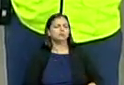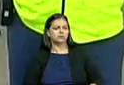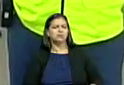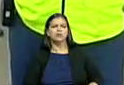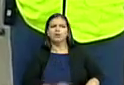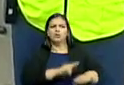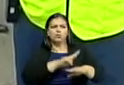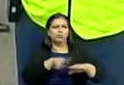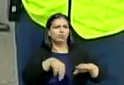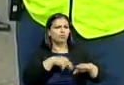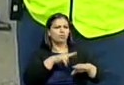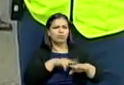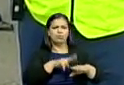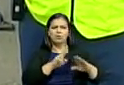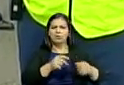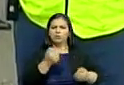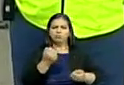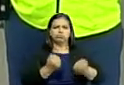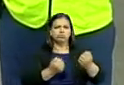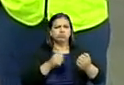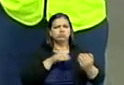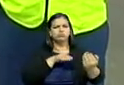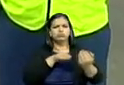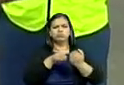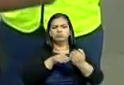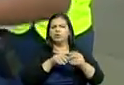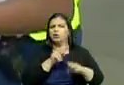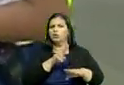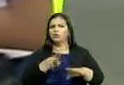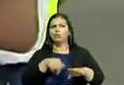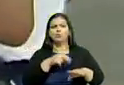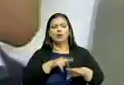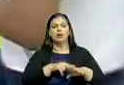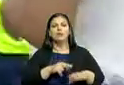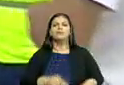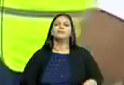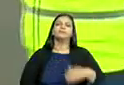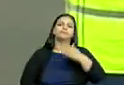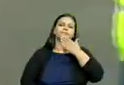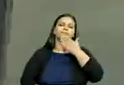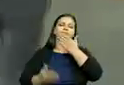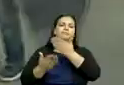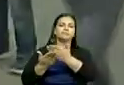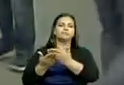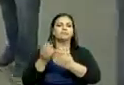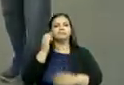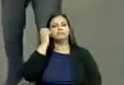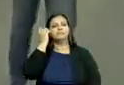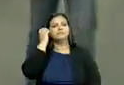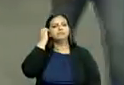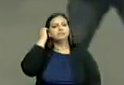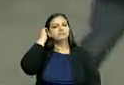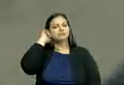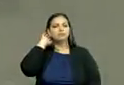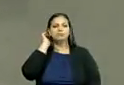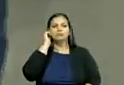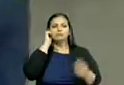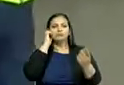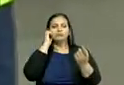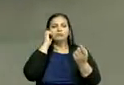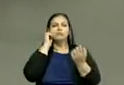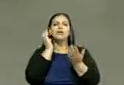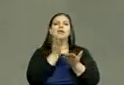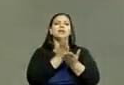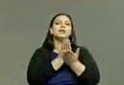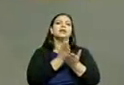no hay ningún obstáculo en las vías muchas gracias general luis lalama conversamos en este momento con jorge pintó sub gerente de la